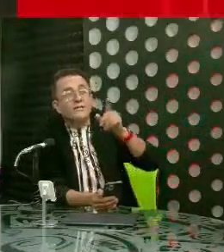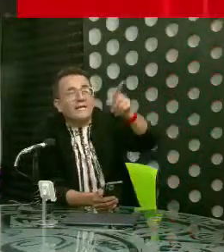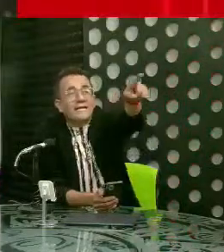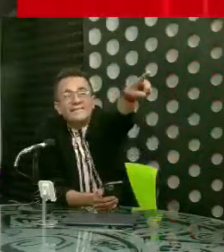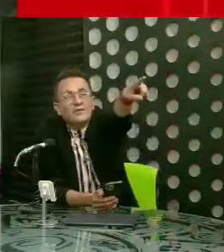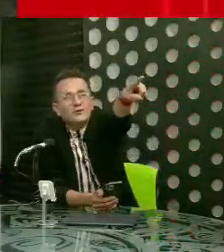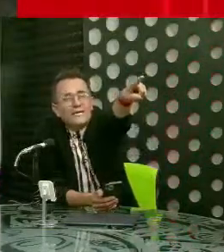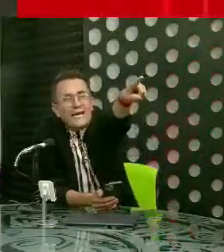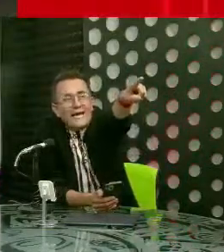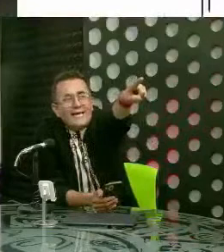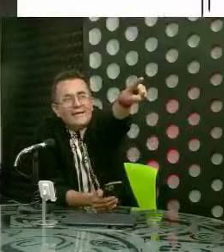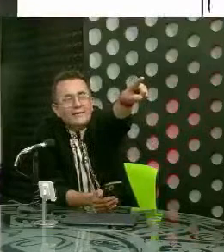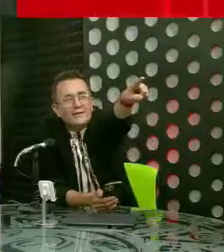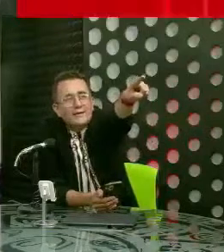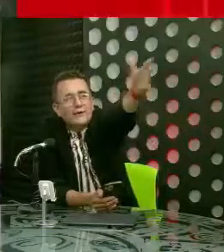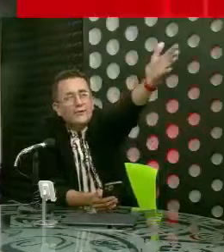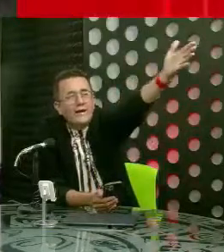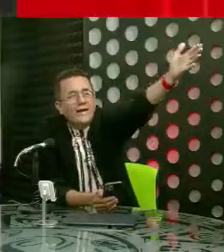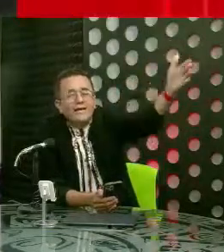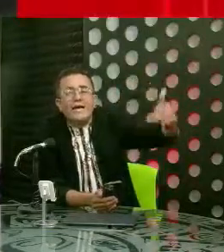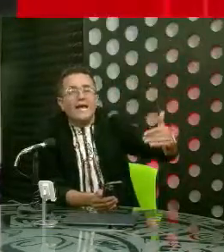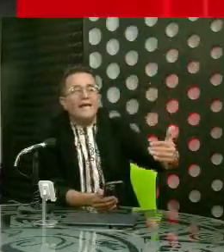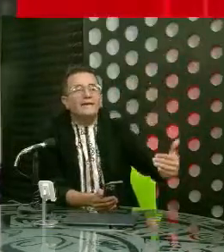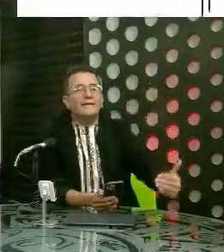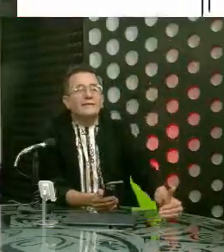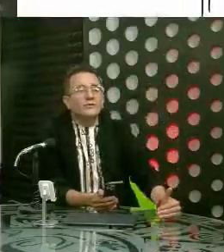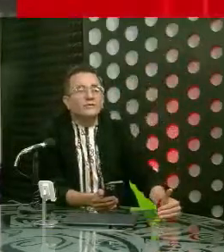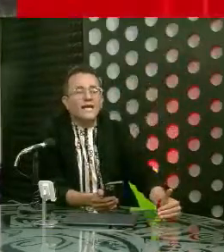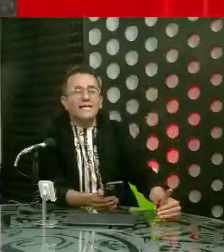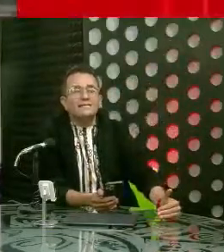que lo tiran. ¡El señor se cae! Él se cayó. ¡Güey!